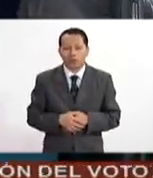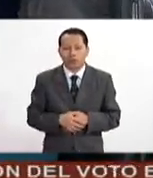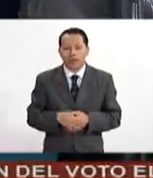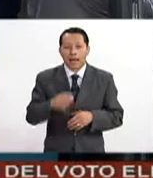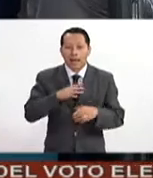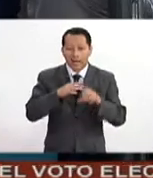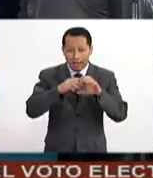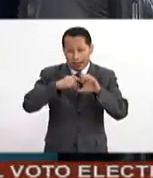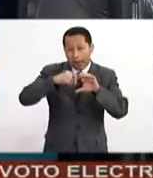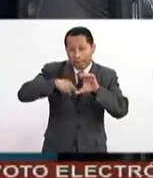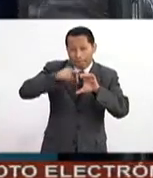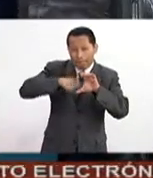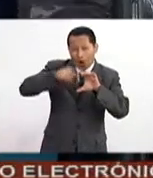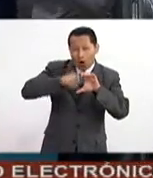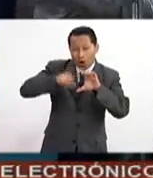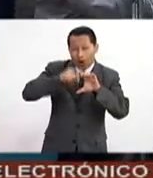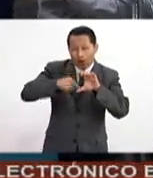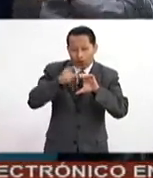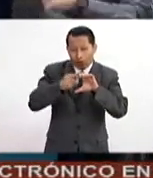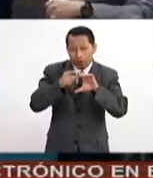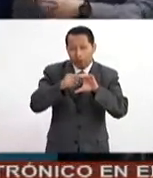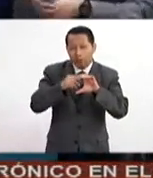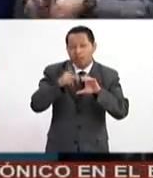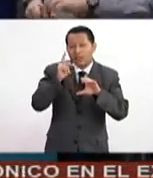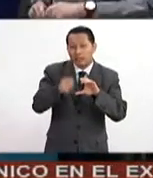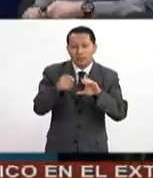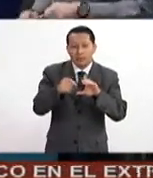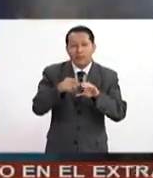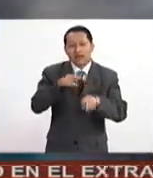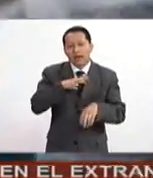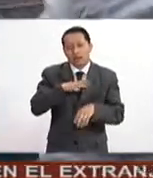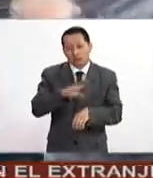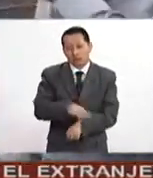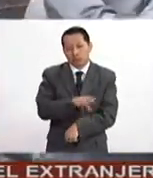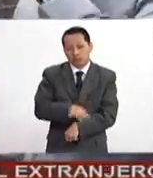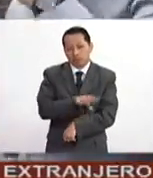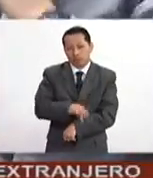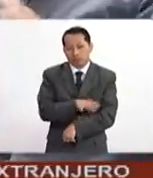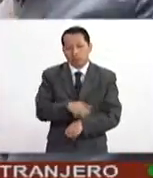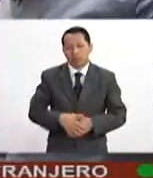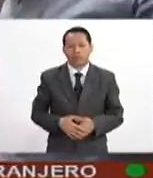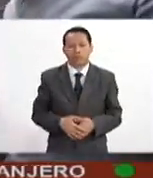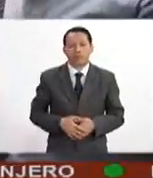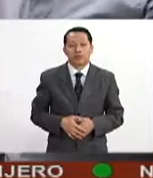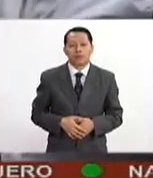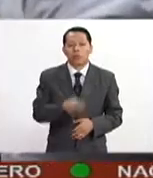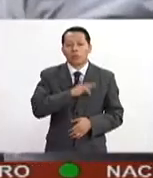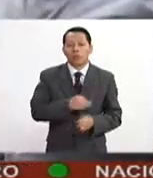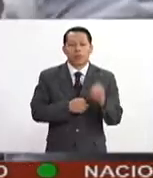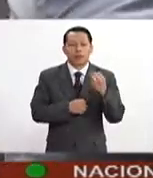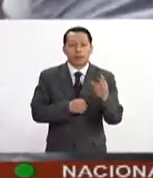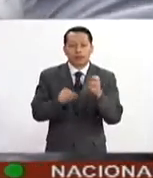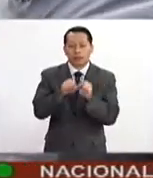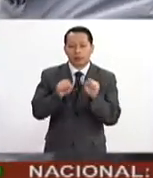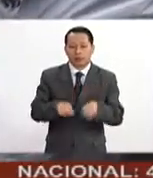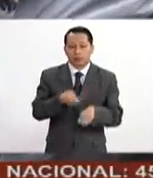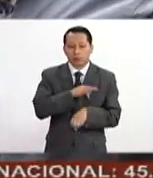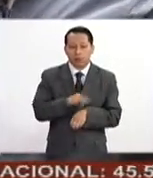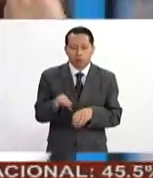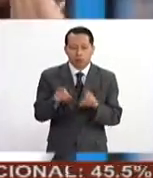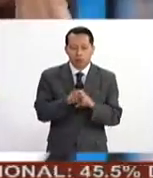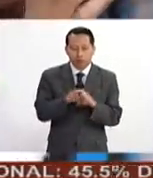La bomba trabaja con energía alterna. Este dispositivo cuenta con 3 sistemas de